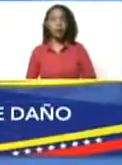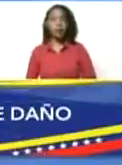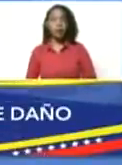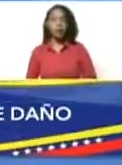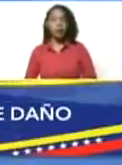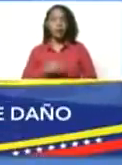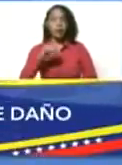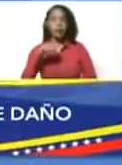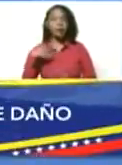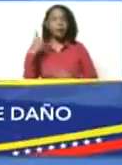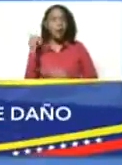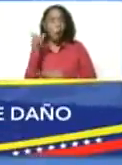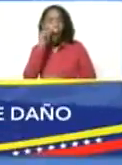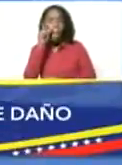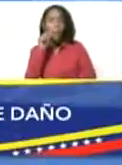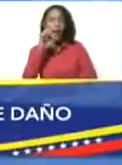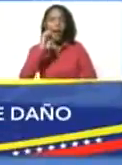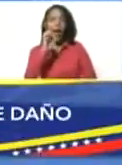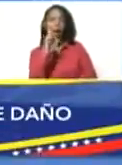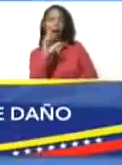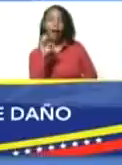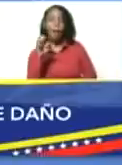dejarle para nuestra vida,